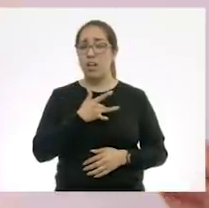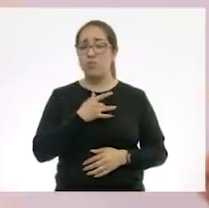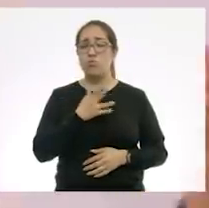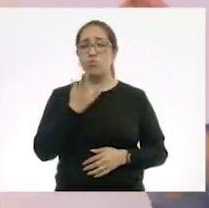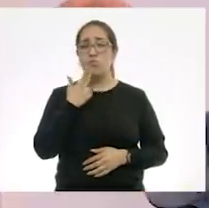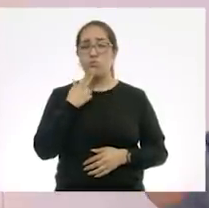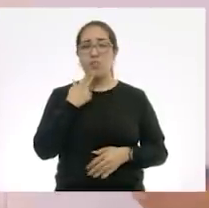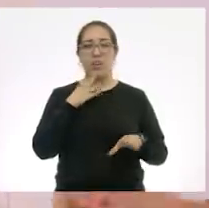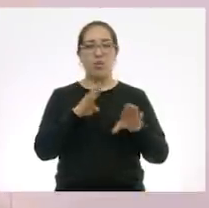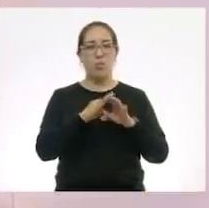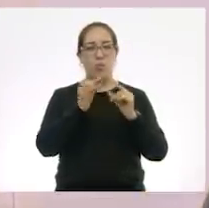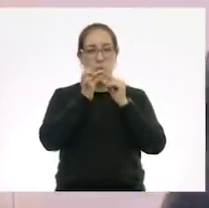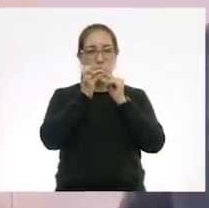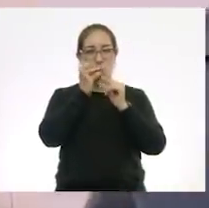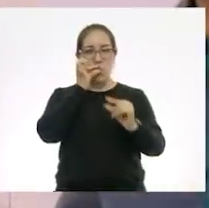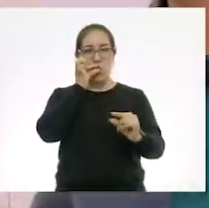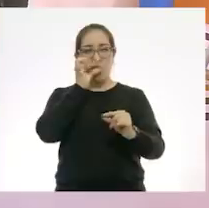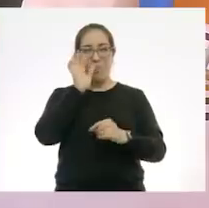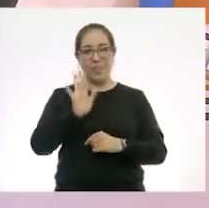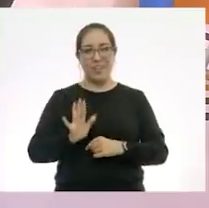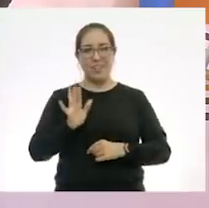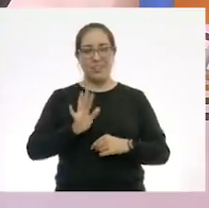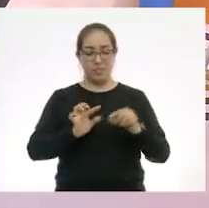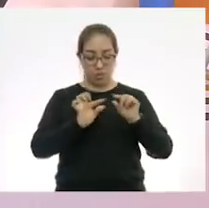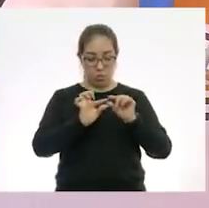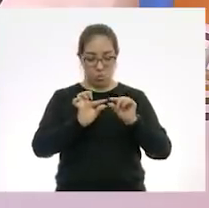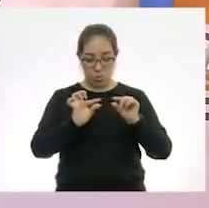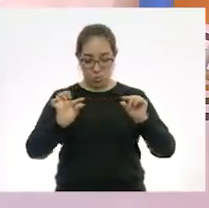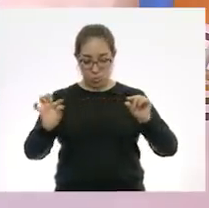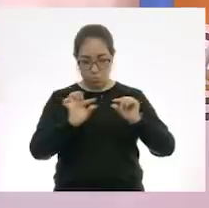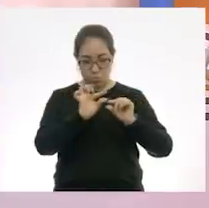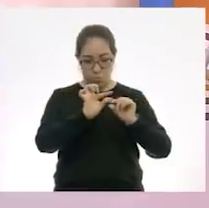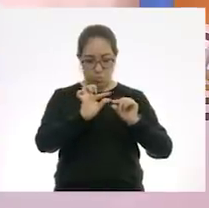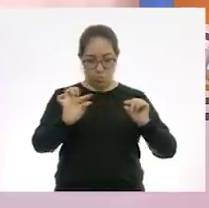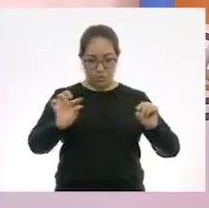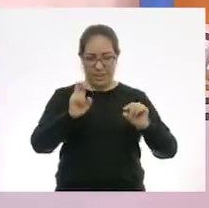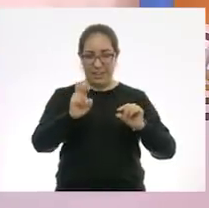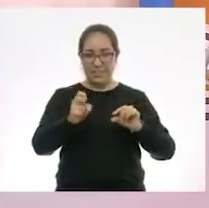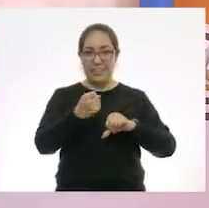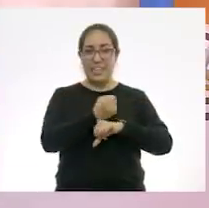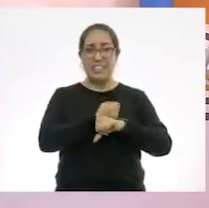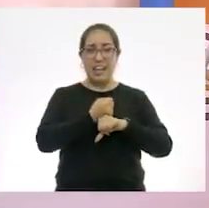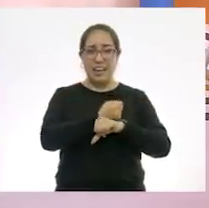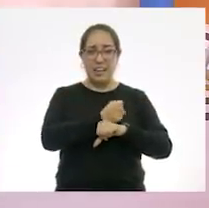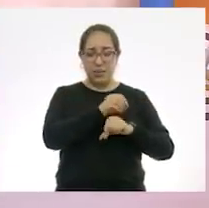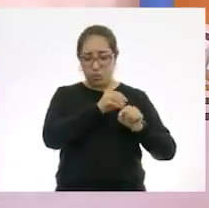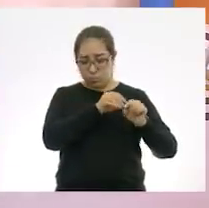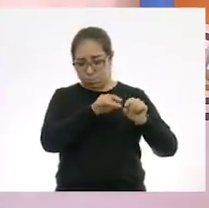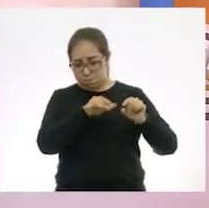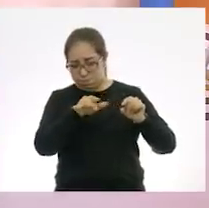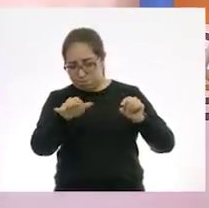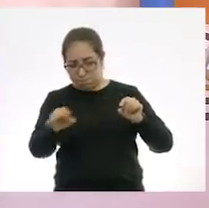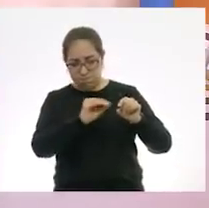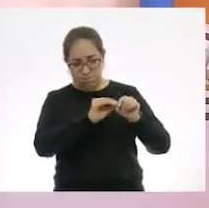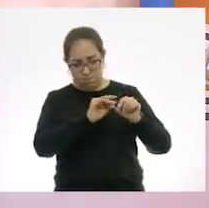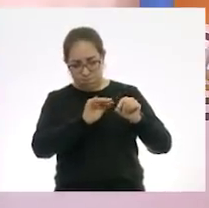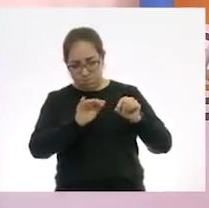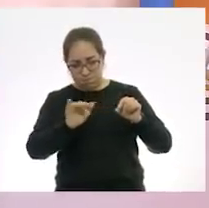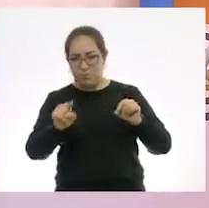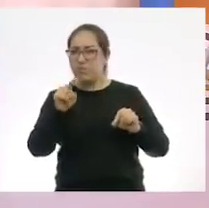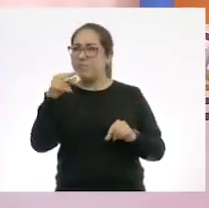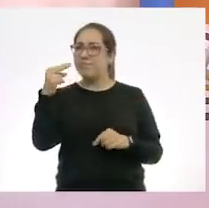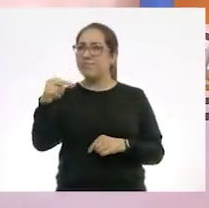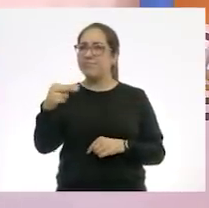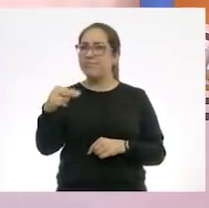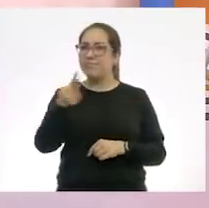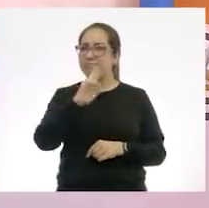que eran como unos tubitos que distribuían y regresaban la sangre. ¿Te acuerdas cuáles